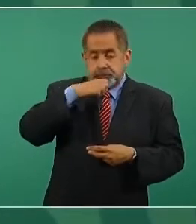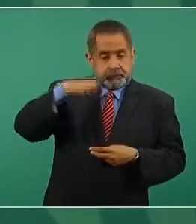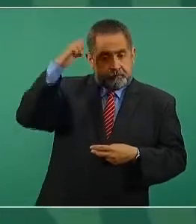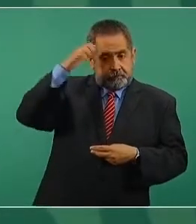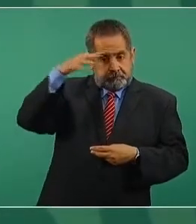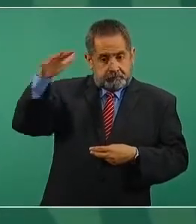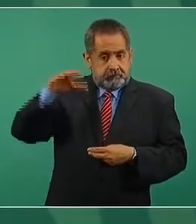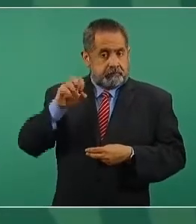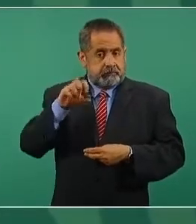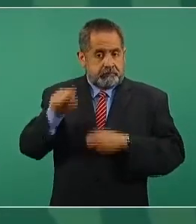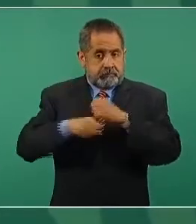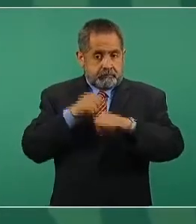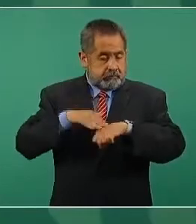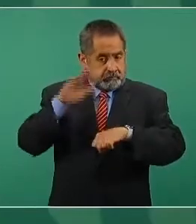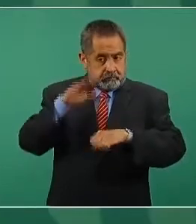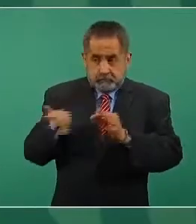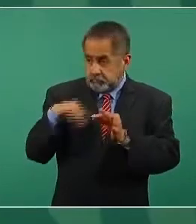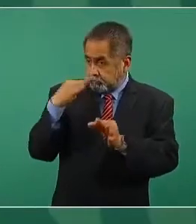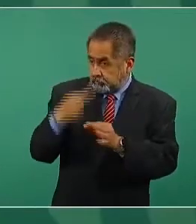de 60 años.